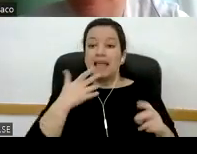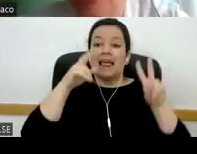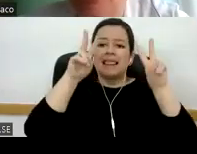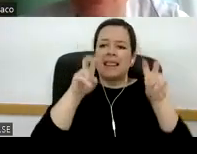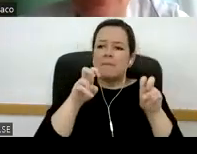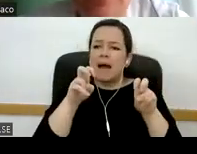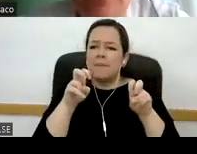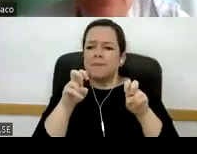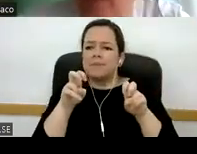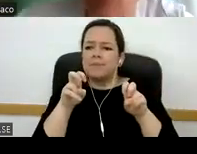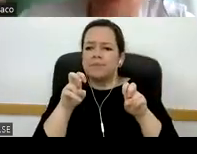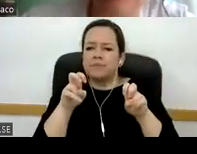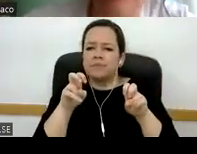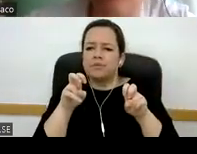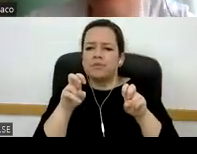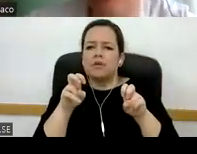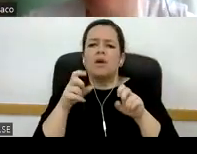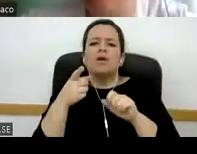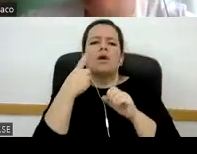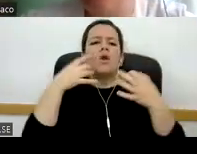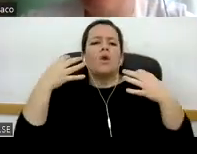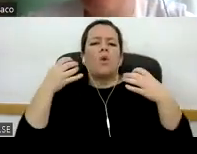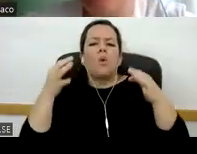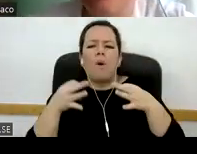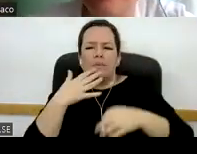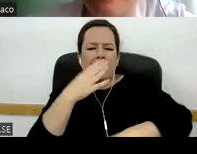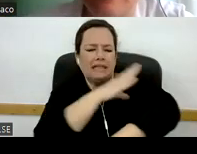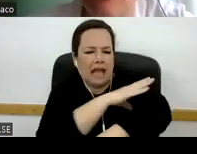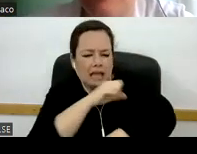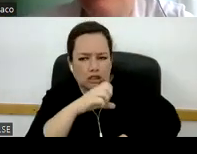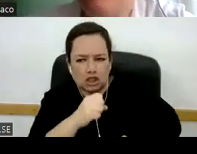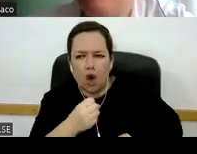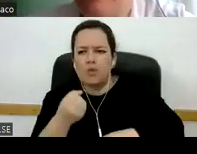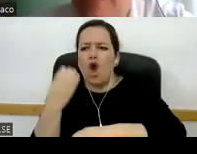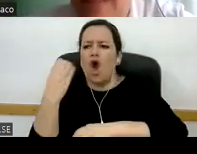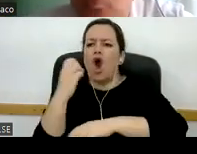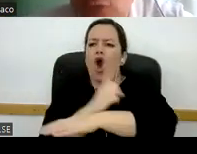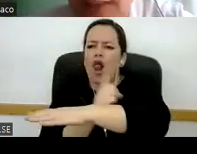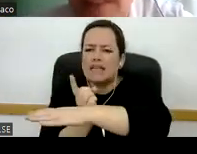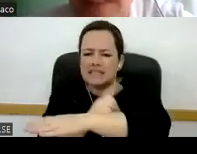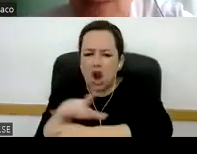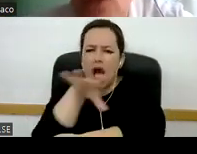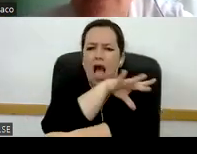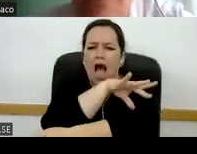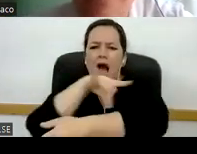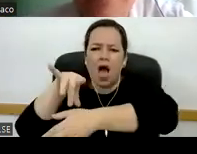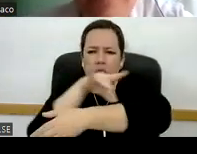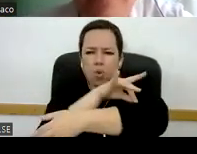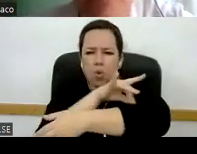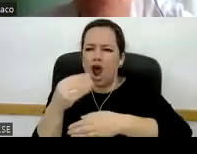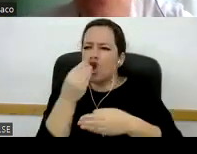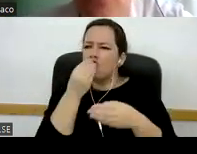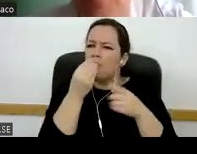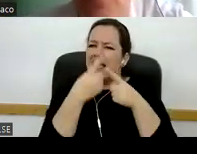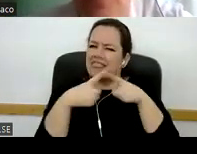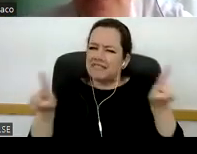con, o sea, que no son los clásicos, tensión, colesterol, azúcar, que tampoco son dietéticos y que tienen